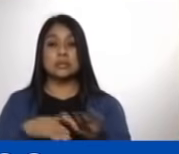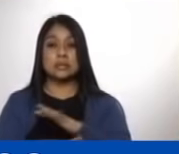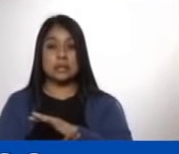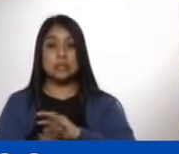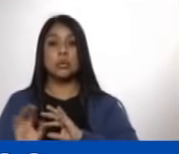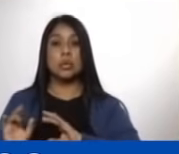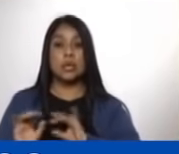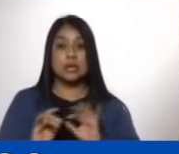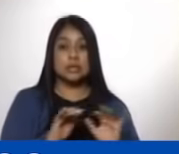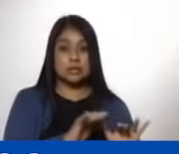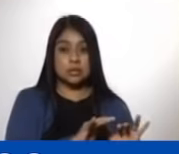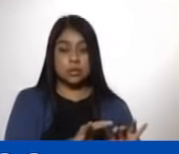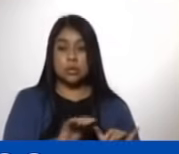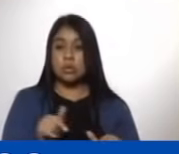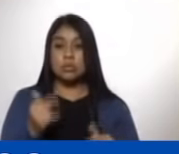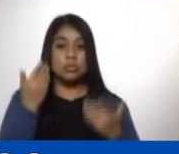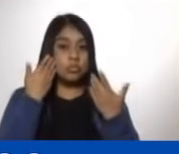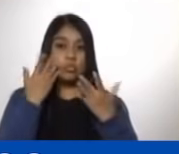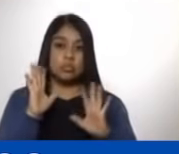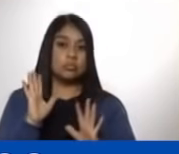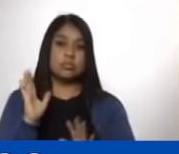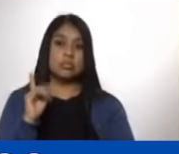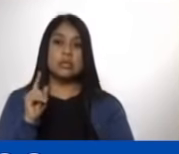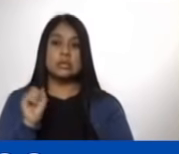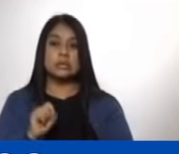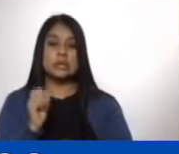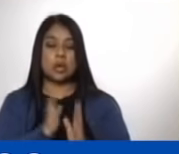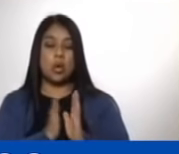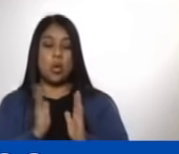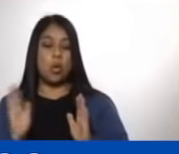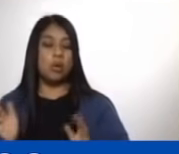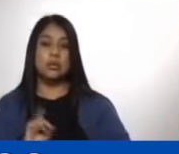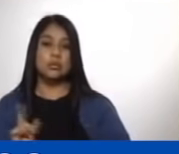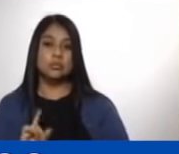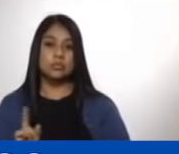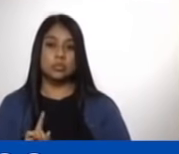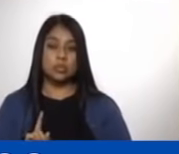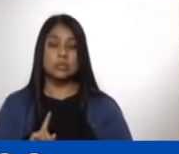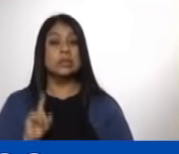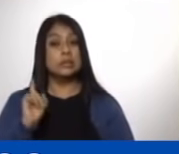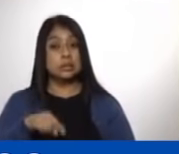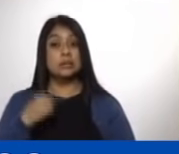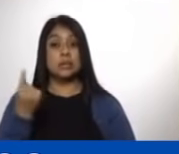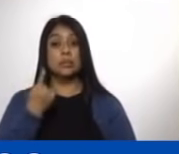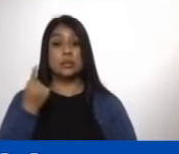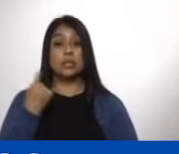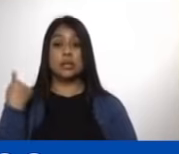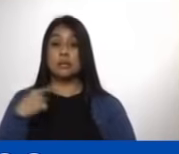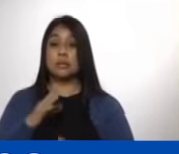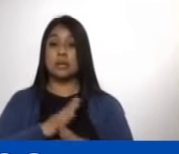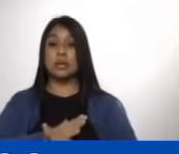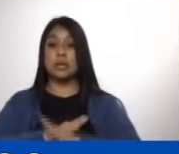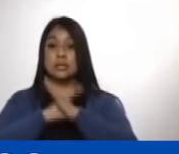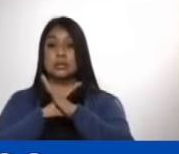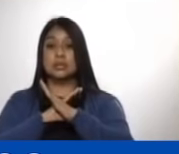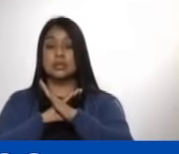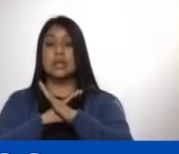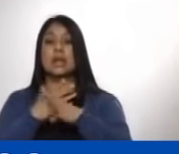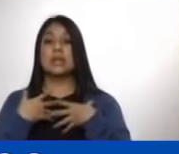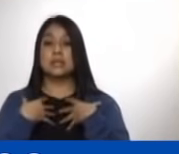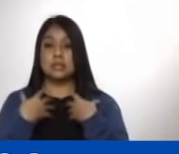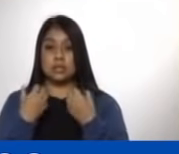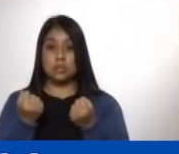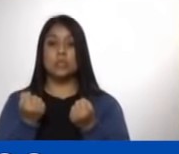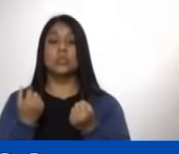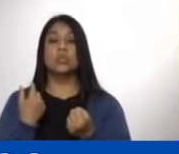está ingresando cumpliendo con el protocolo ordenado, que es sumamente importante para garantizar la salud